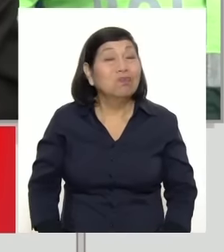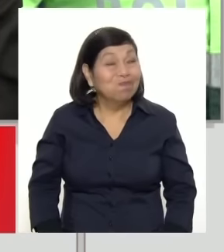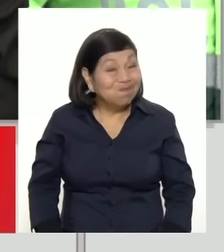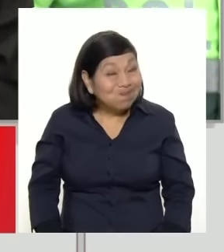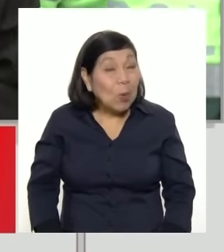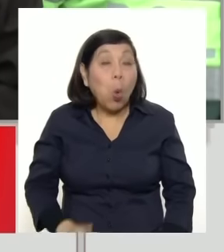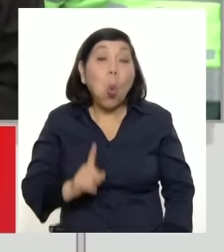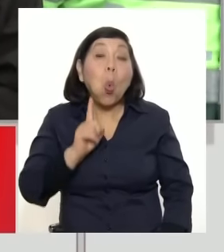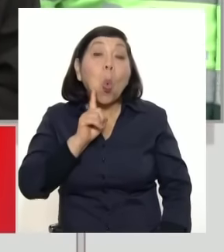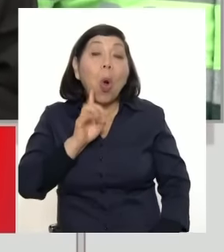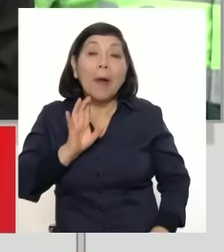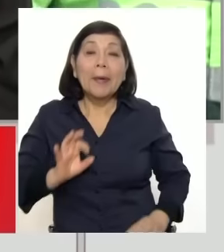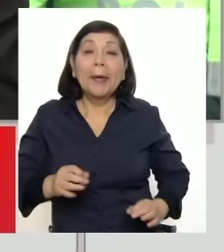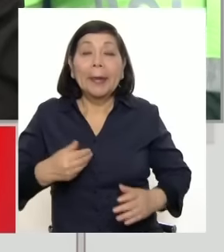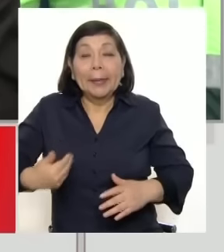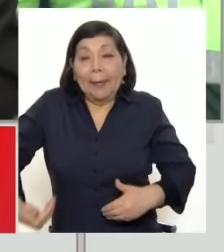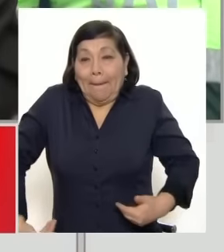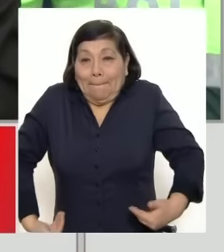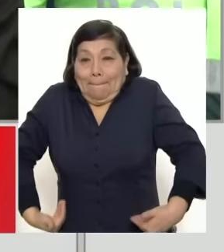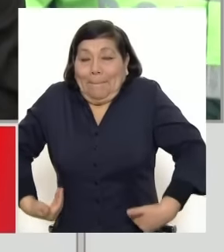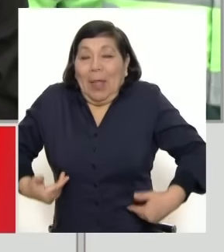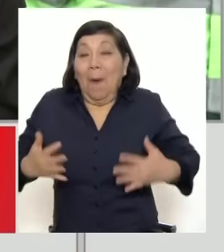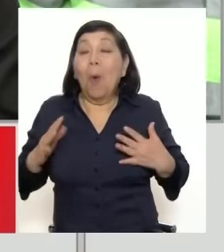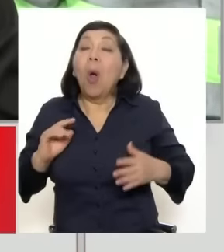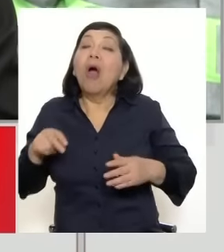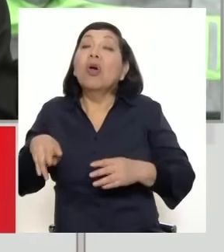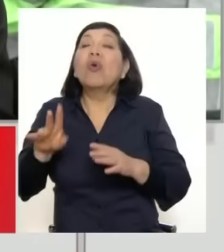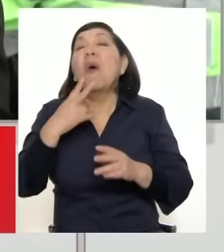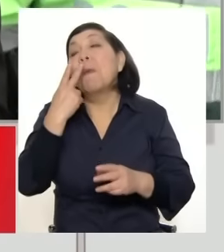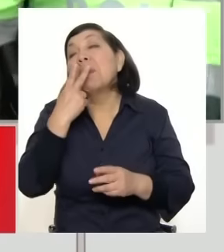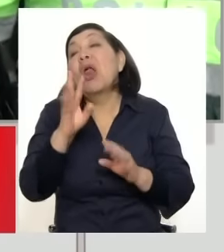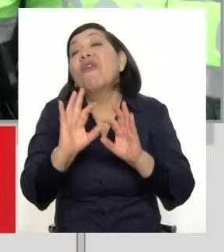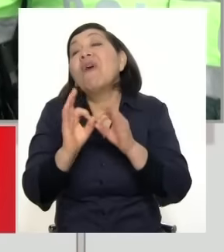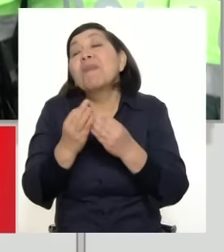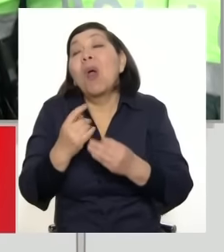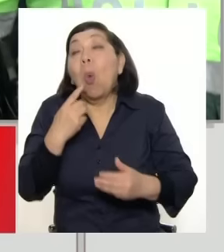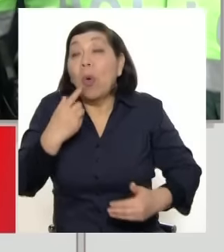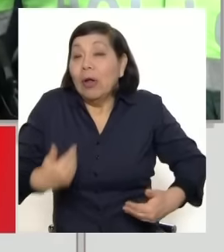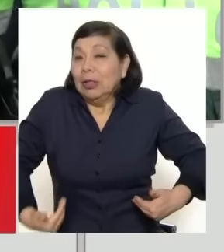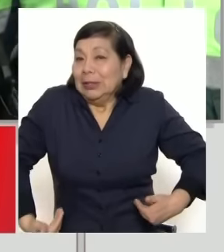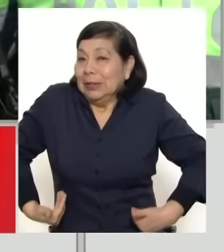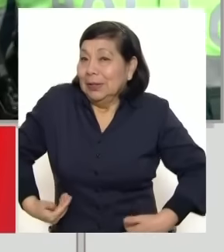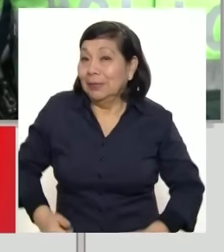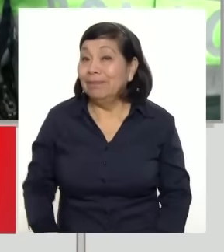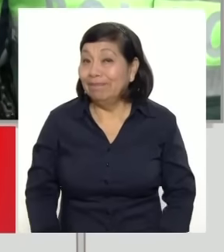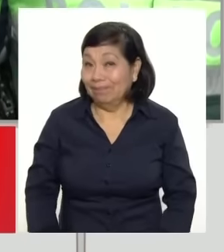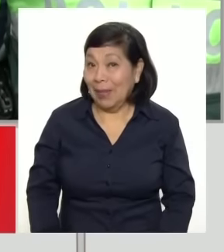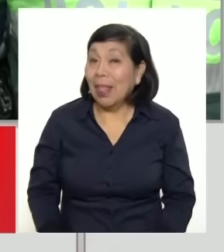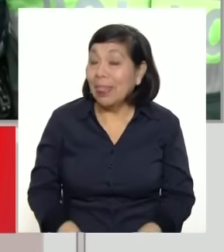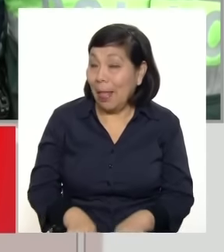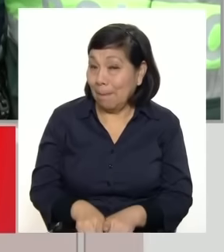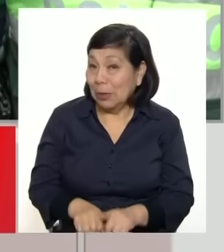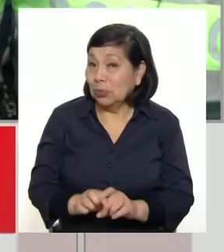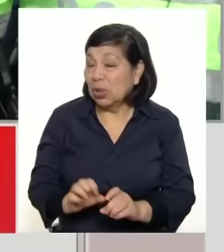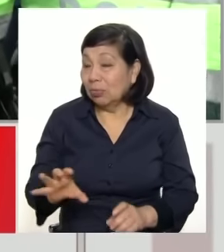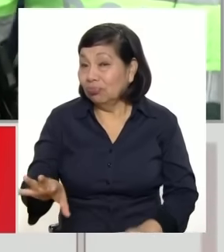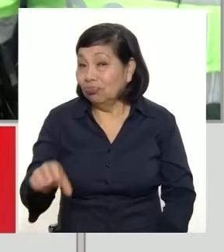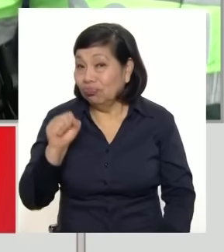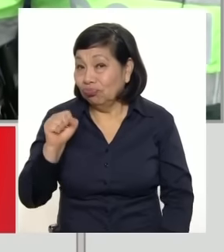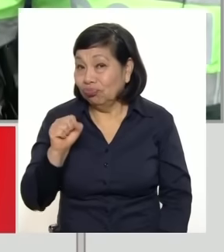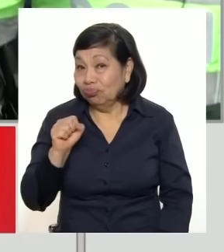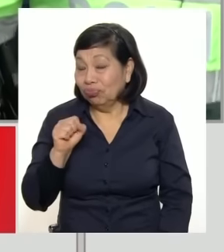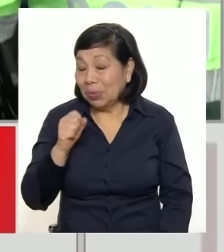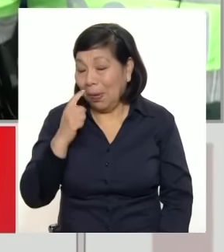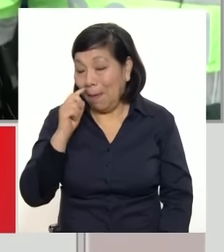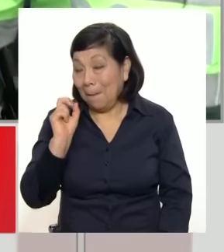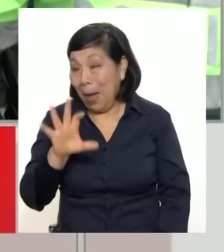intentan pasar celulares, ¿no? Y ya la Policía Nacional, como también personal del INPE, ha logrado incautar algunos de